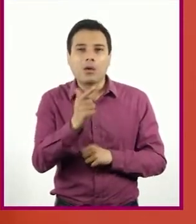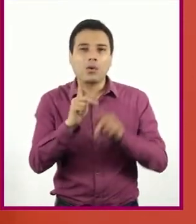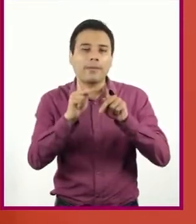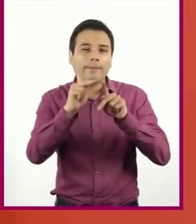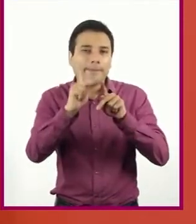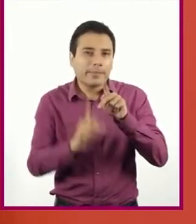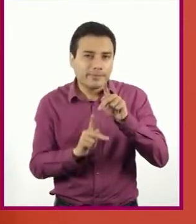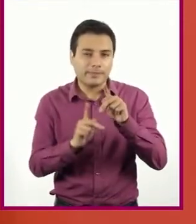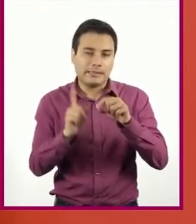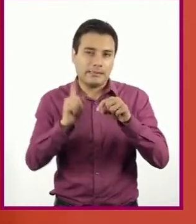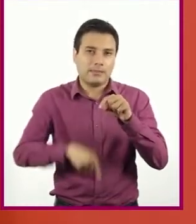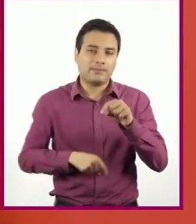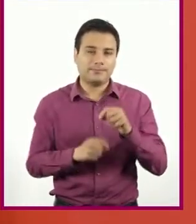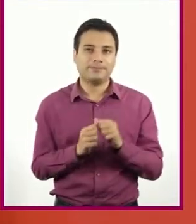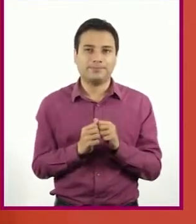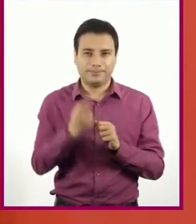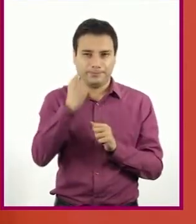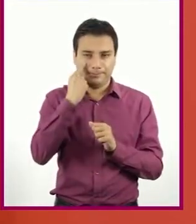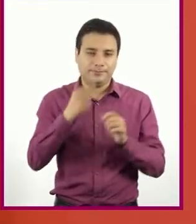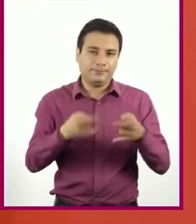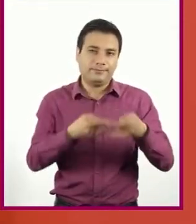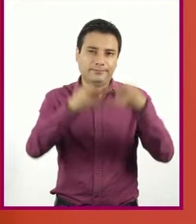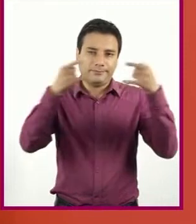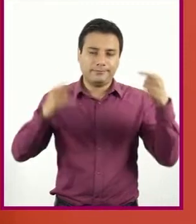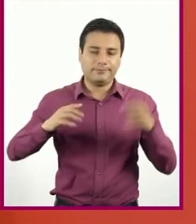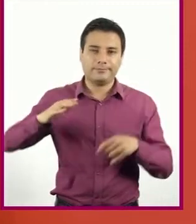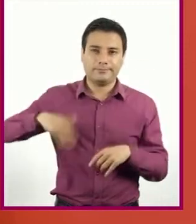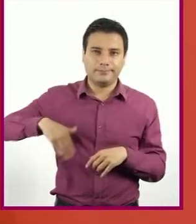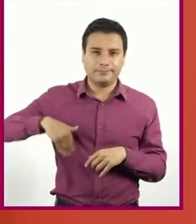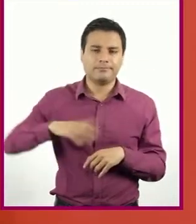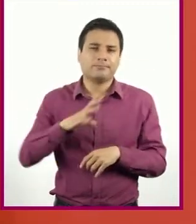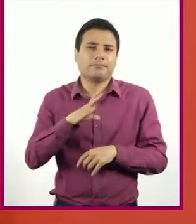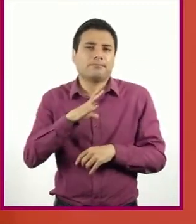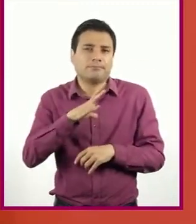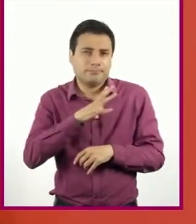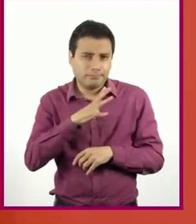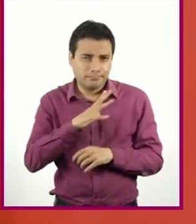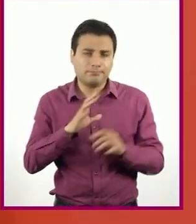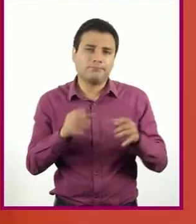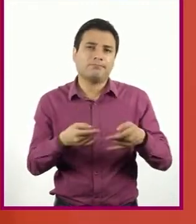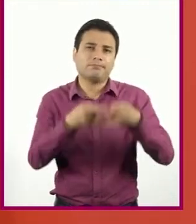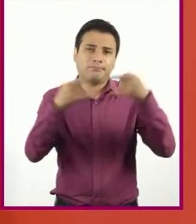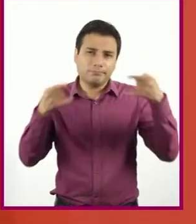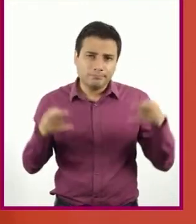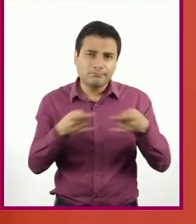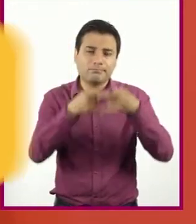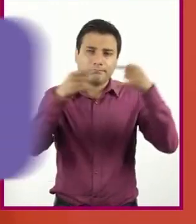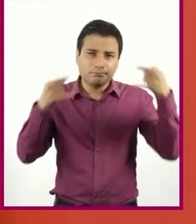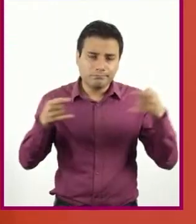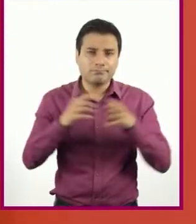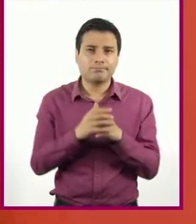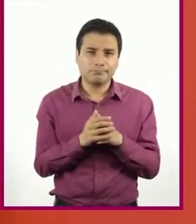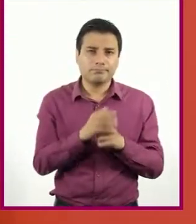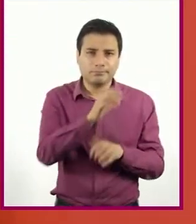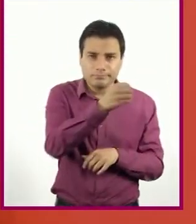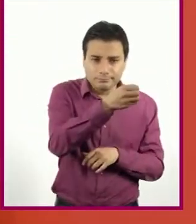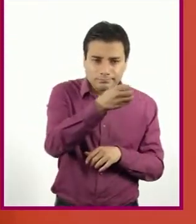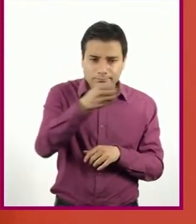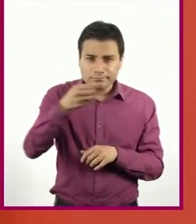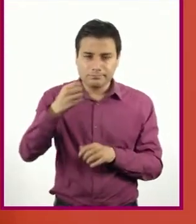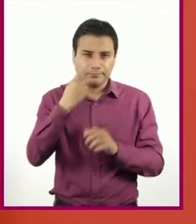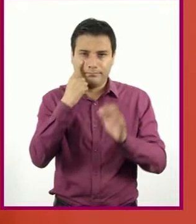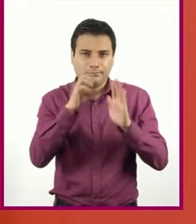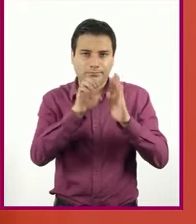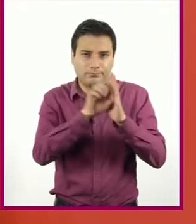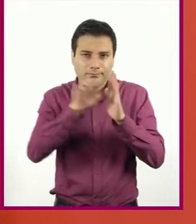Gretel, hay eventos que transcurren en un periodo de tiempo y que no nos muestran, como el que entren